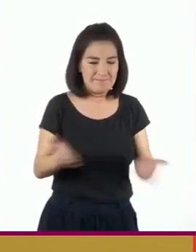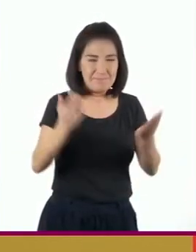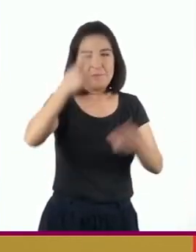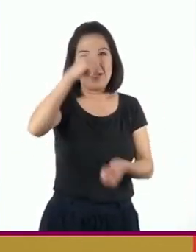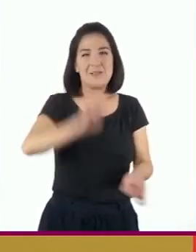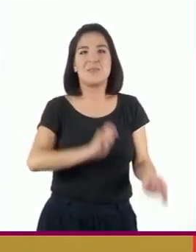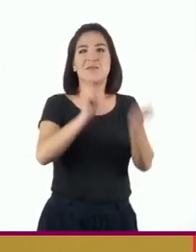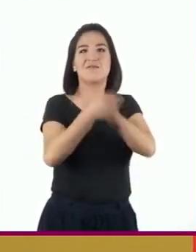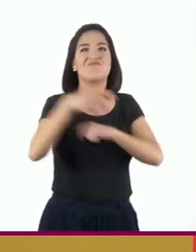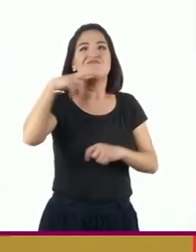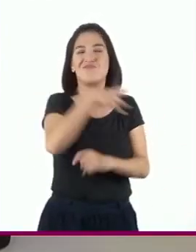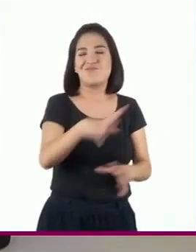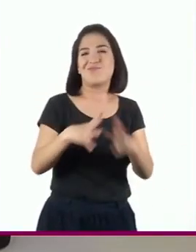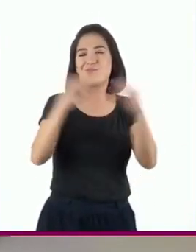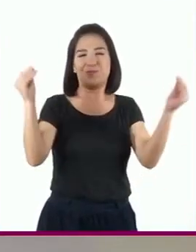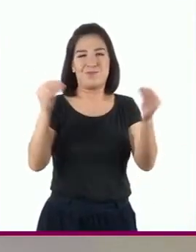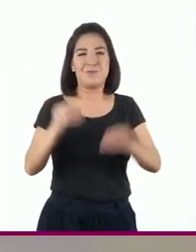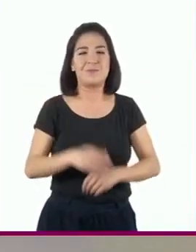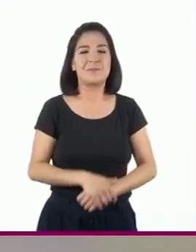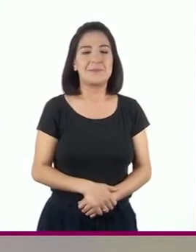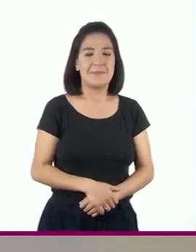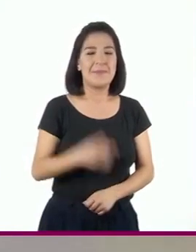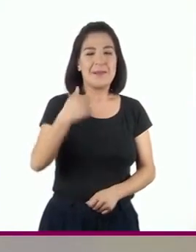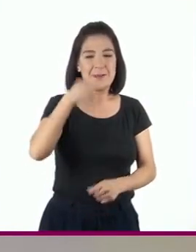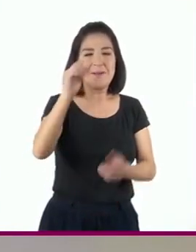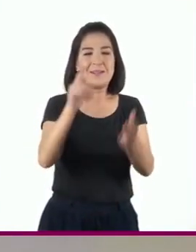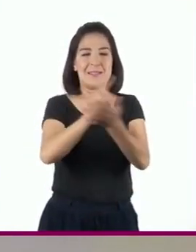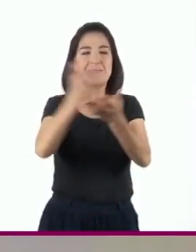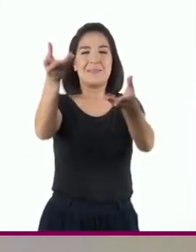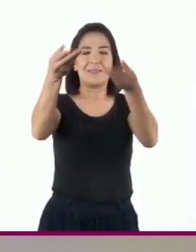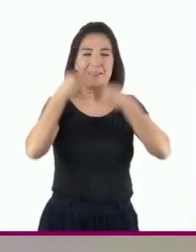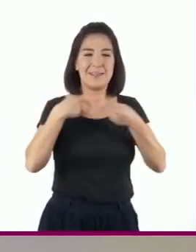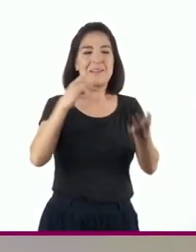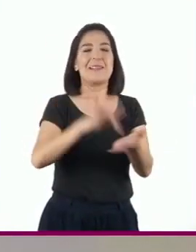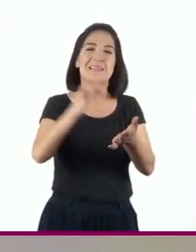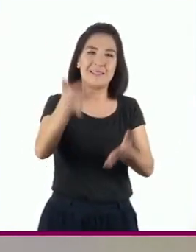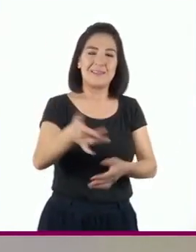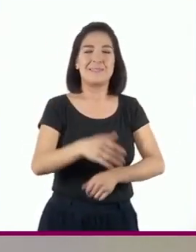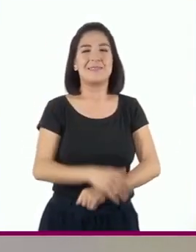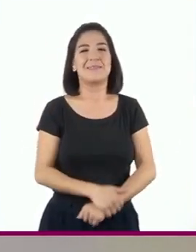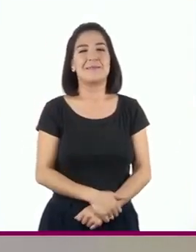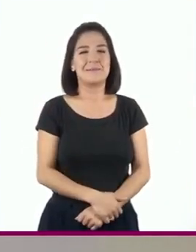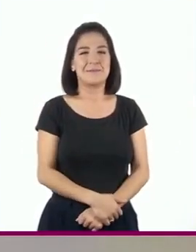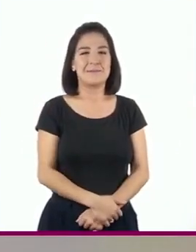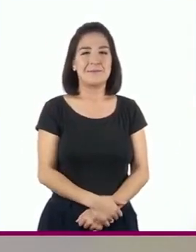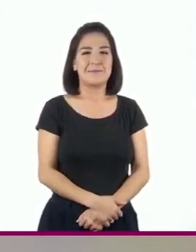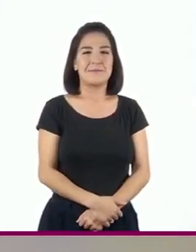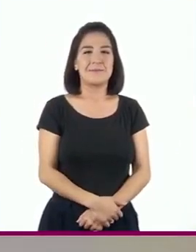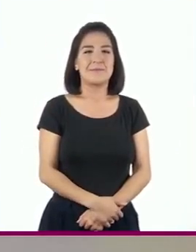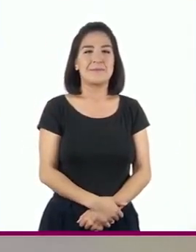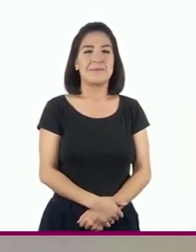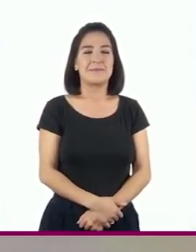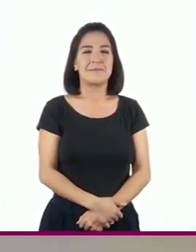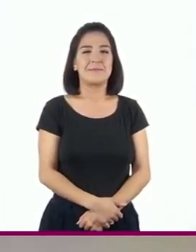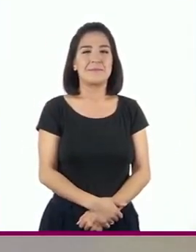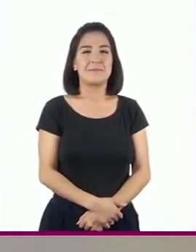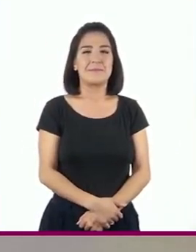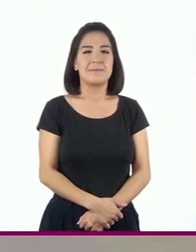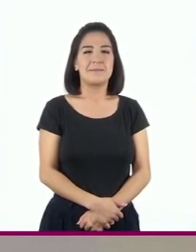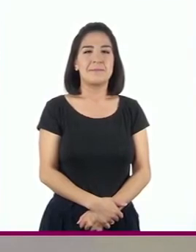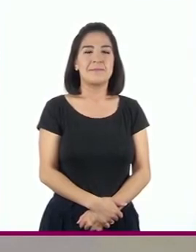mueren. Gracias por su apoyo. Debido a que constantemente la ciencia se renueva, los invitamos